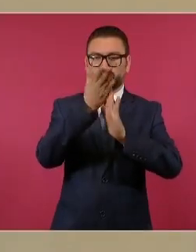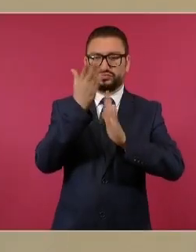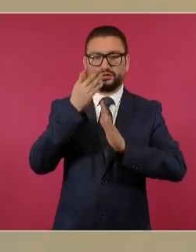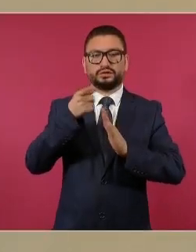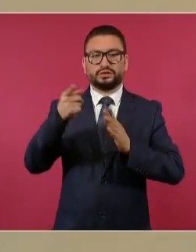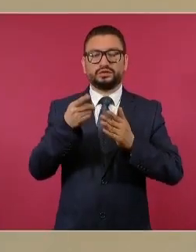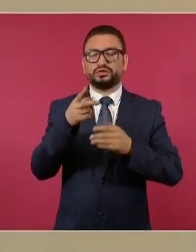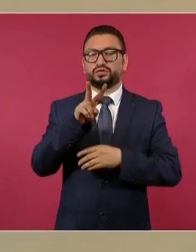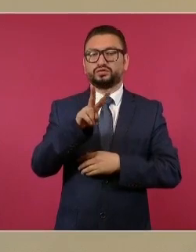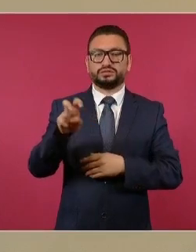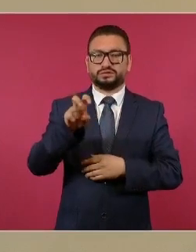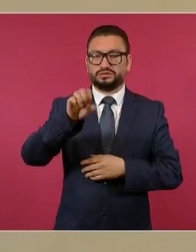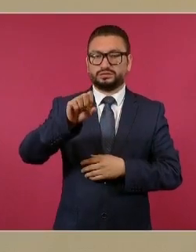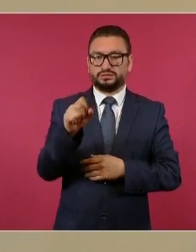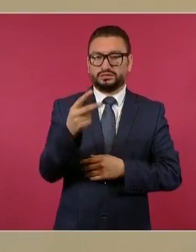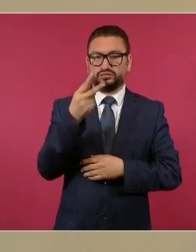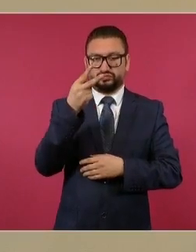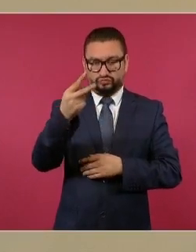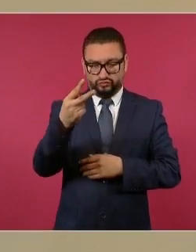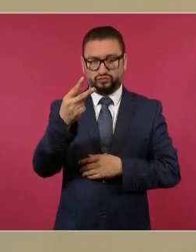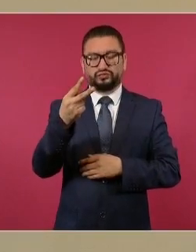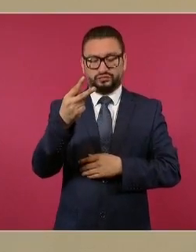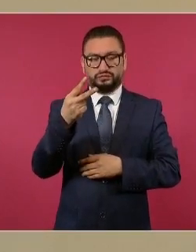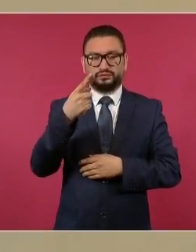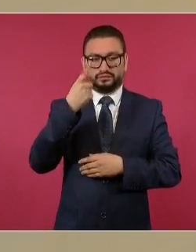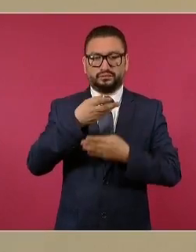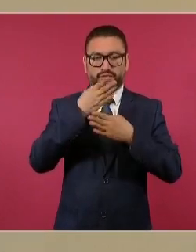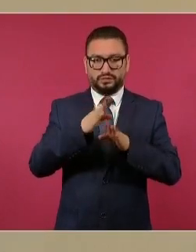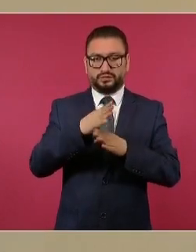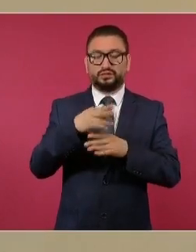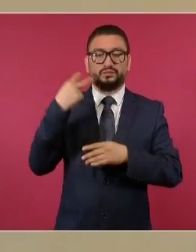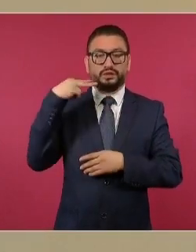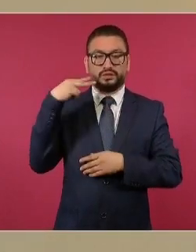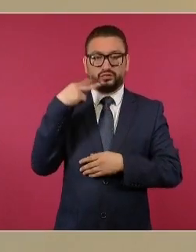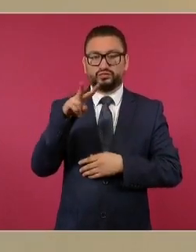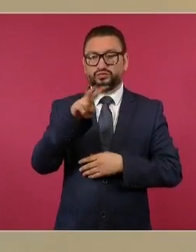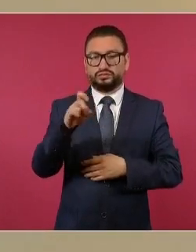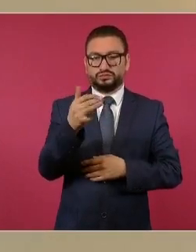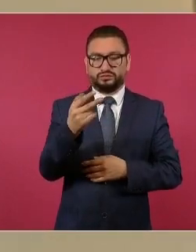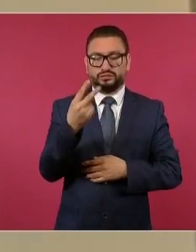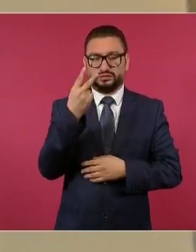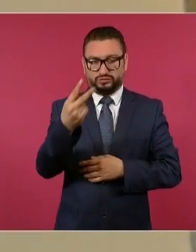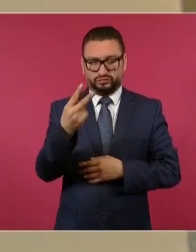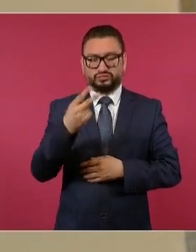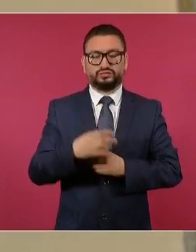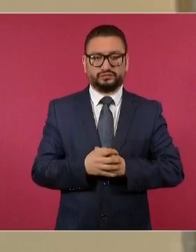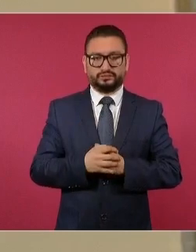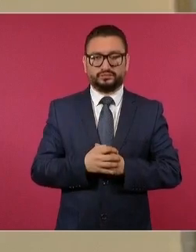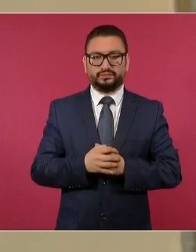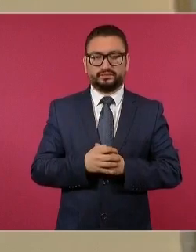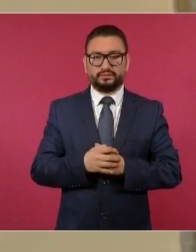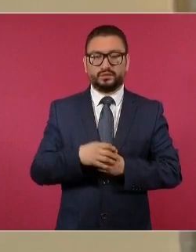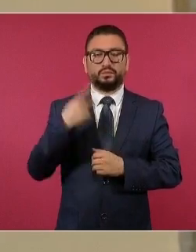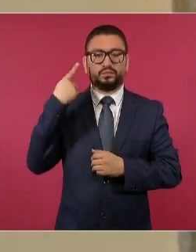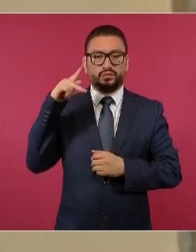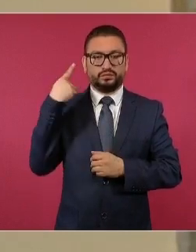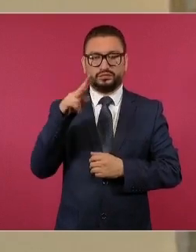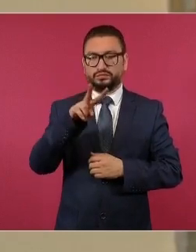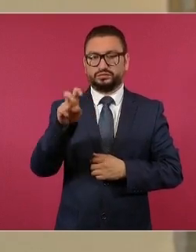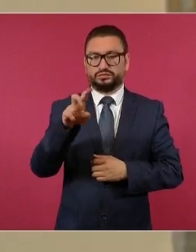operación 262 nuevas sucursales, Veracruz con 252 nuevas sucursales, Puebla